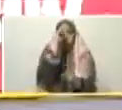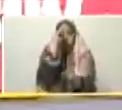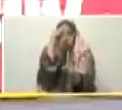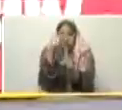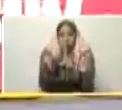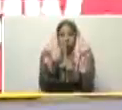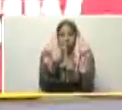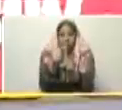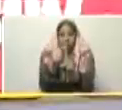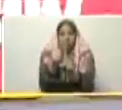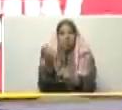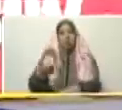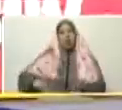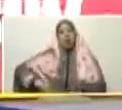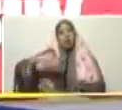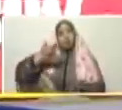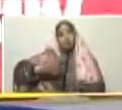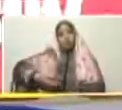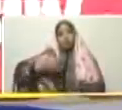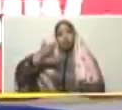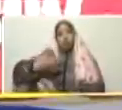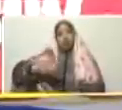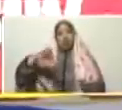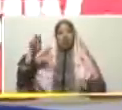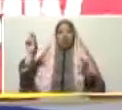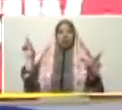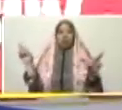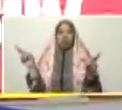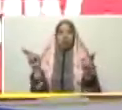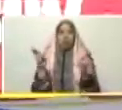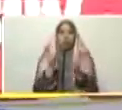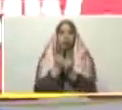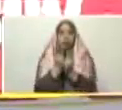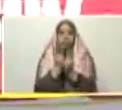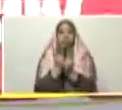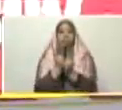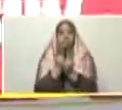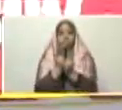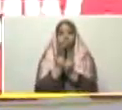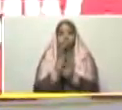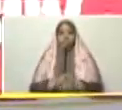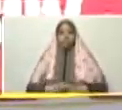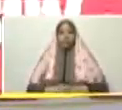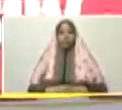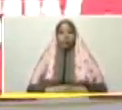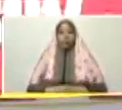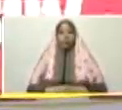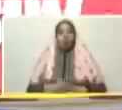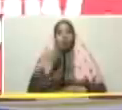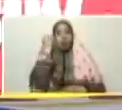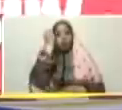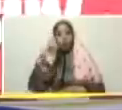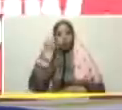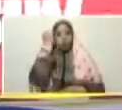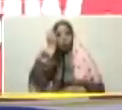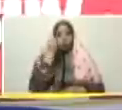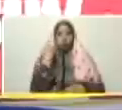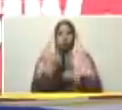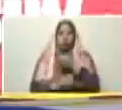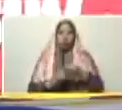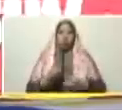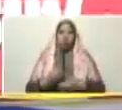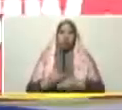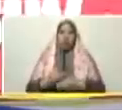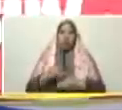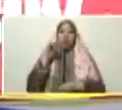objetivos es la primer señalamiento que yo hago para la reflexión de lo que vamos a hacer de aquí en